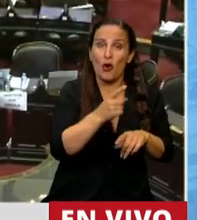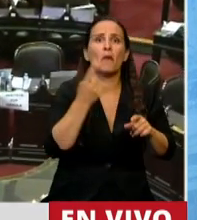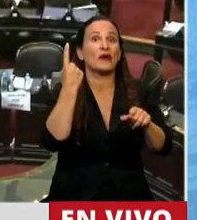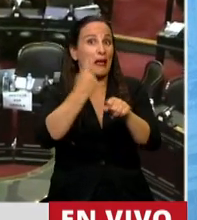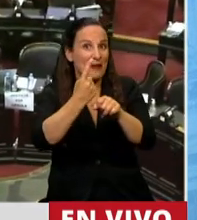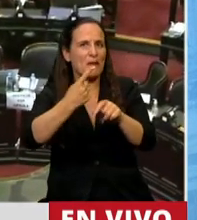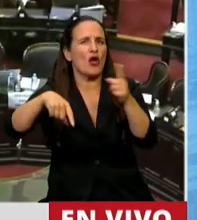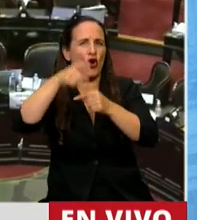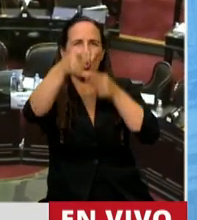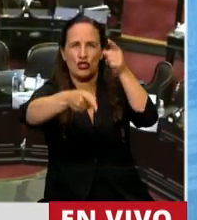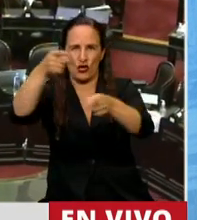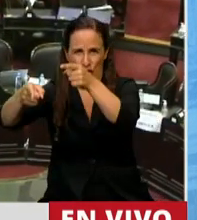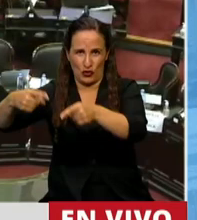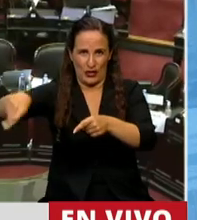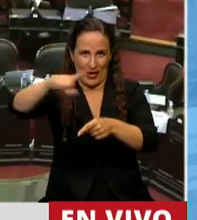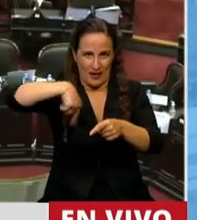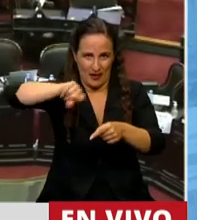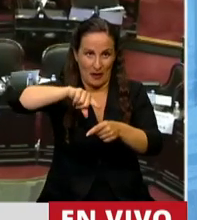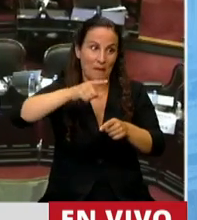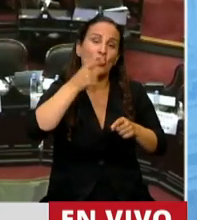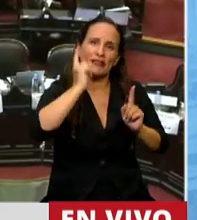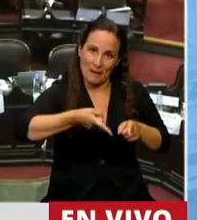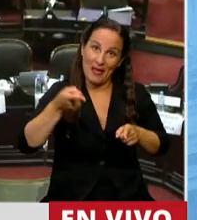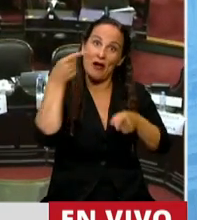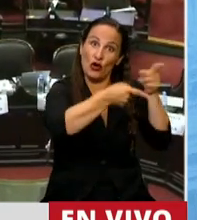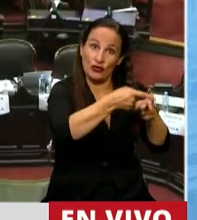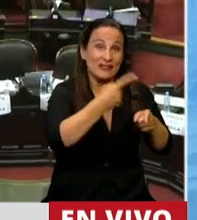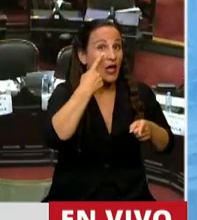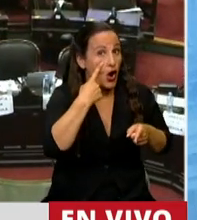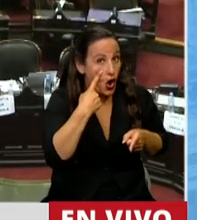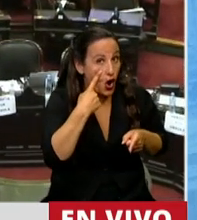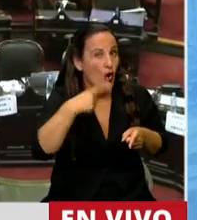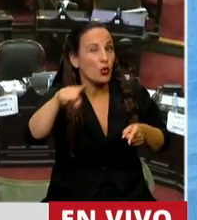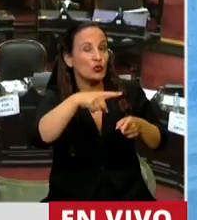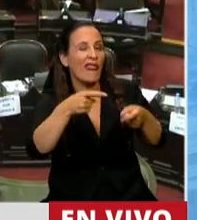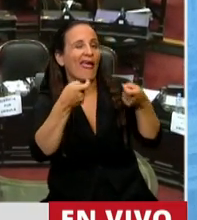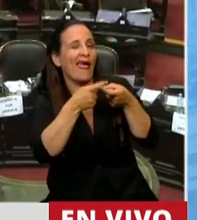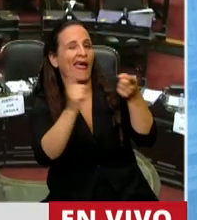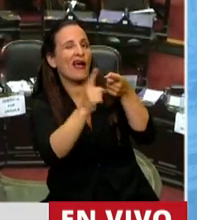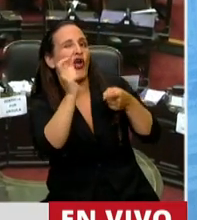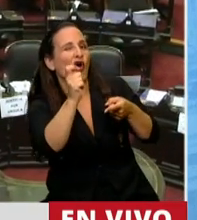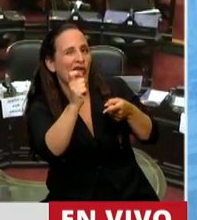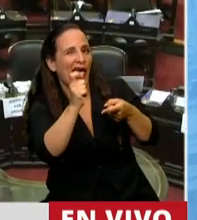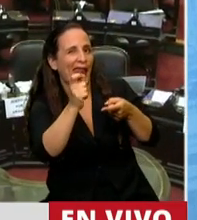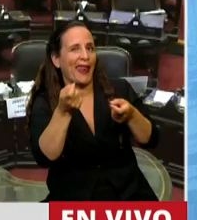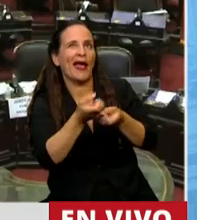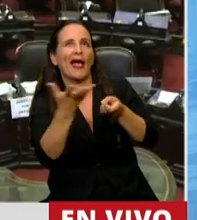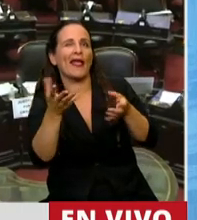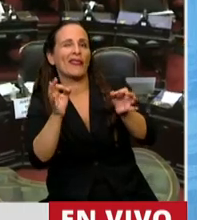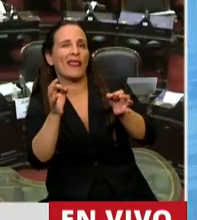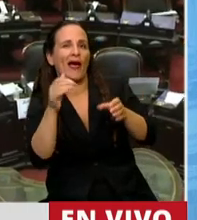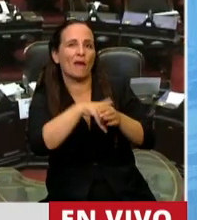después van a ir por ustedes. Así que piensen con quiénes se alían, piensen a quién le dan quórum y piensen con quiénes